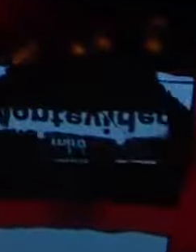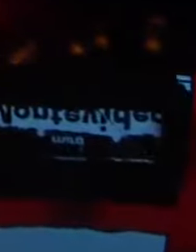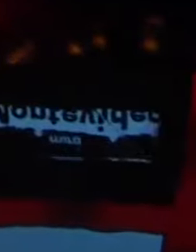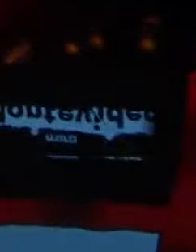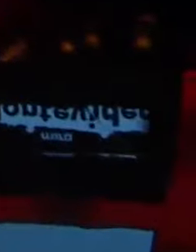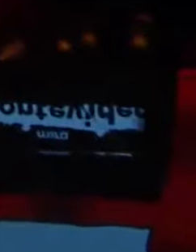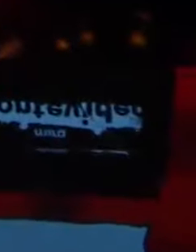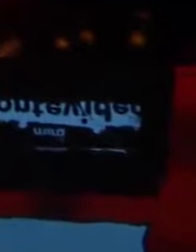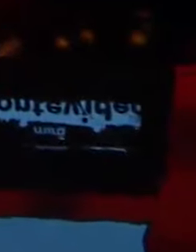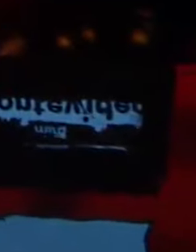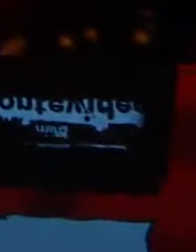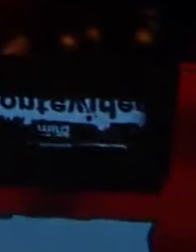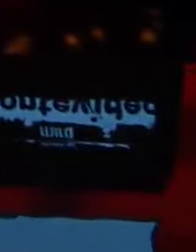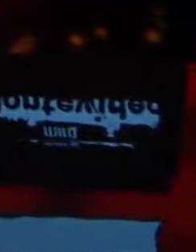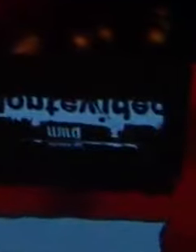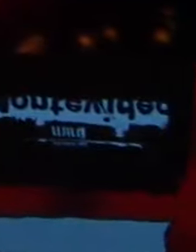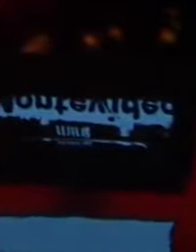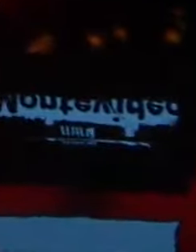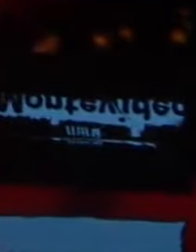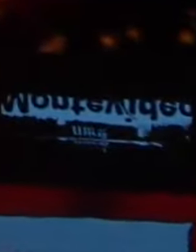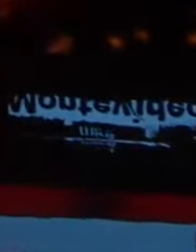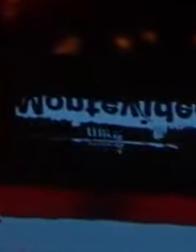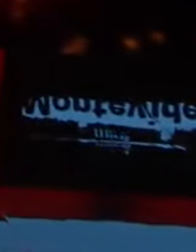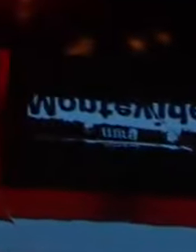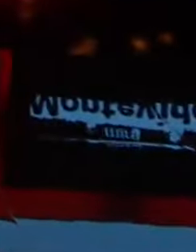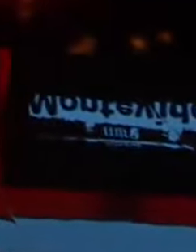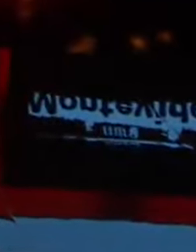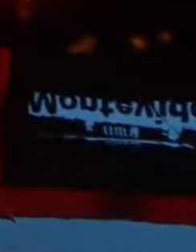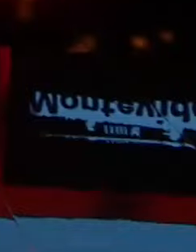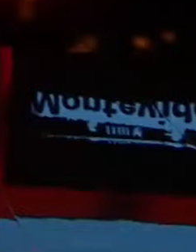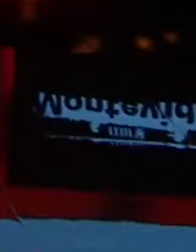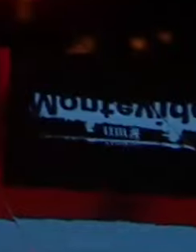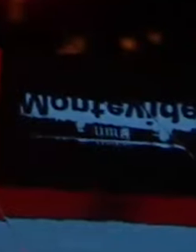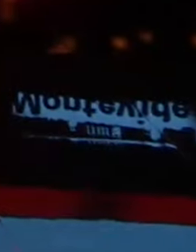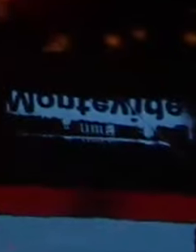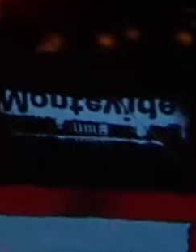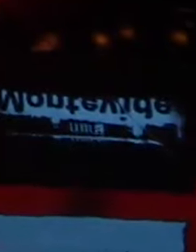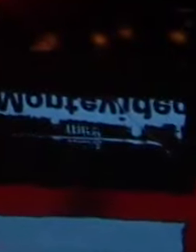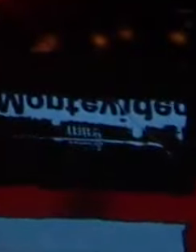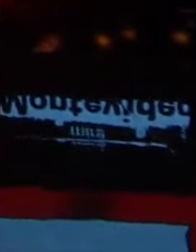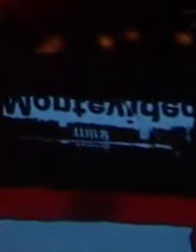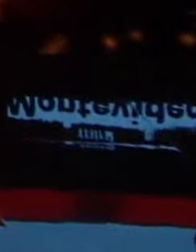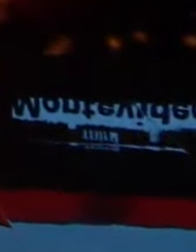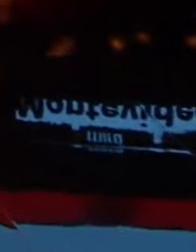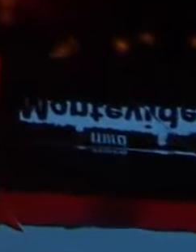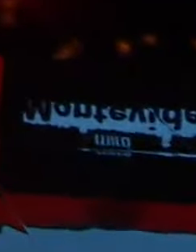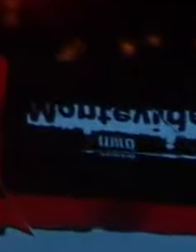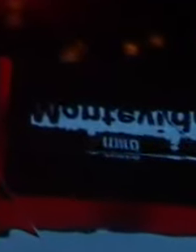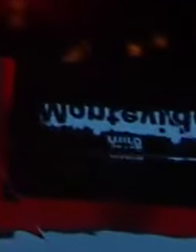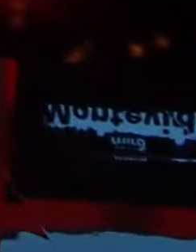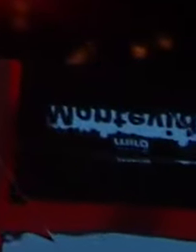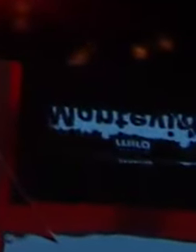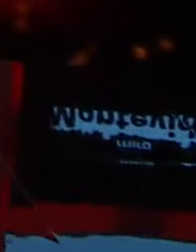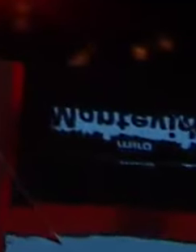que me paga. Llegaste, llegaste, muy bien, Pablo. Qué alegría. Bueno, bienvenidas, bienvenidos un día más, un miércoles acá en Mirá